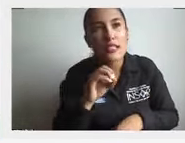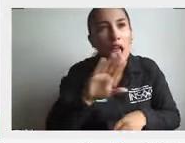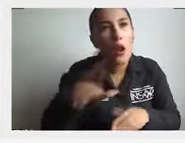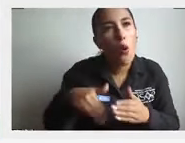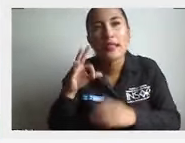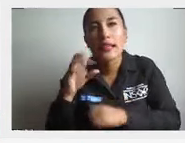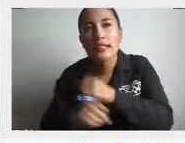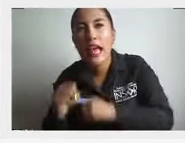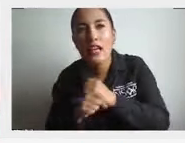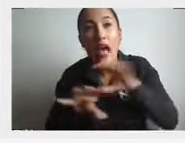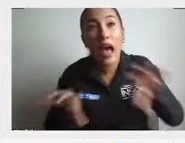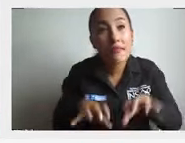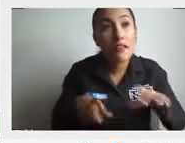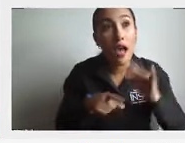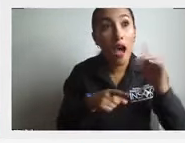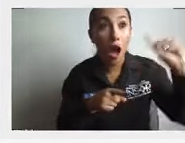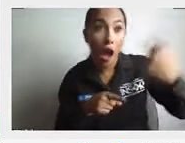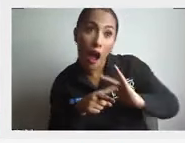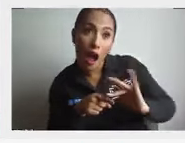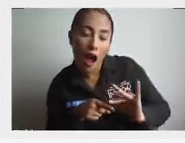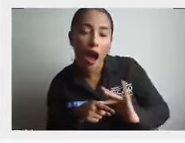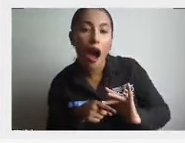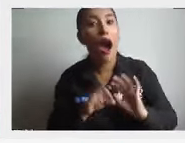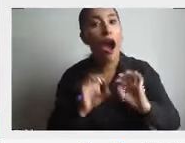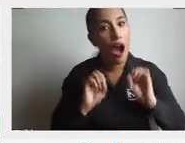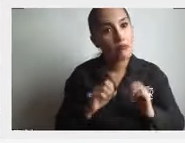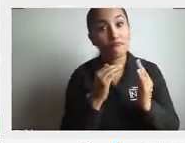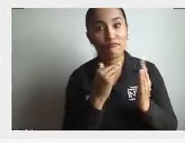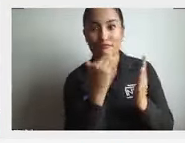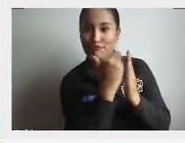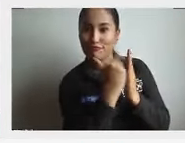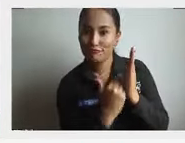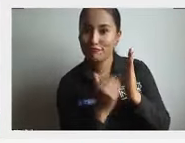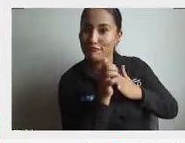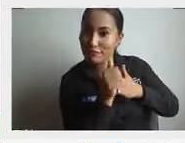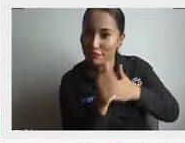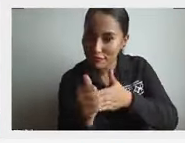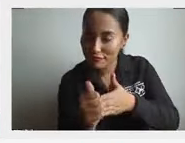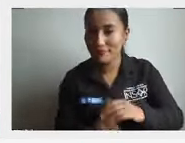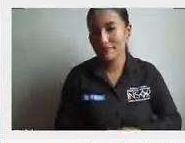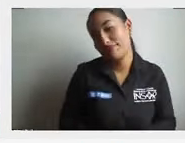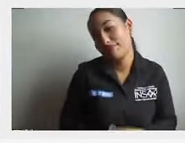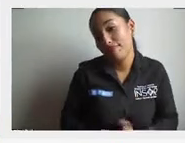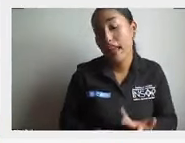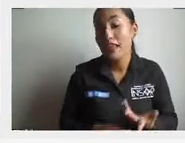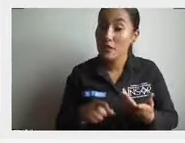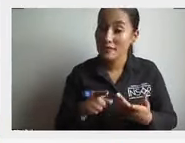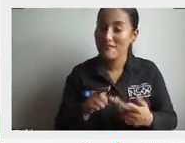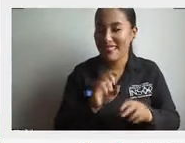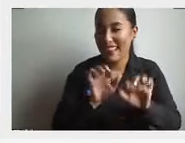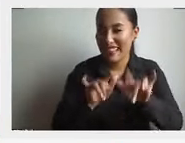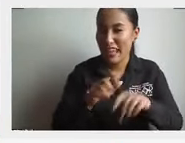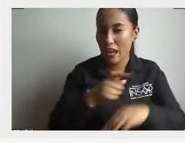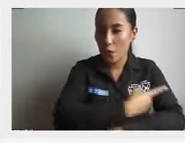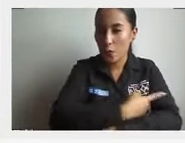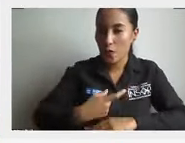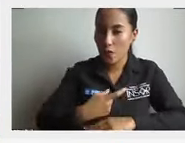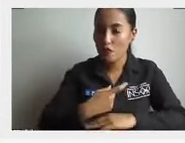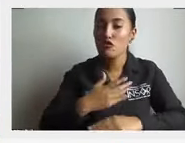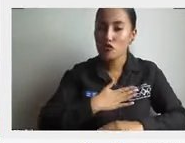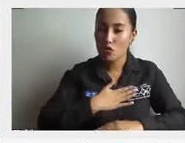Y ponen así, Yo Aprendo en Casa. Y de todas formas, pues creo que hay que explorar muchísimo